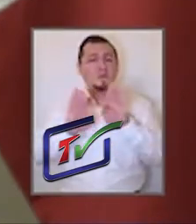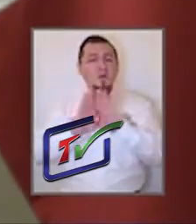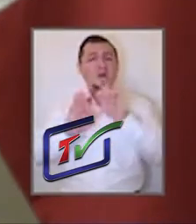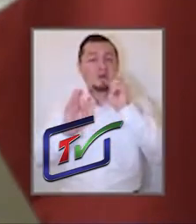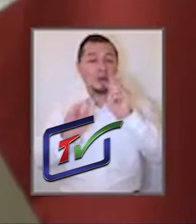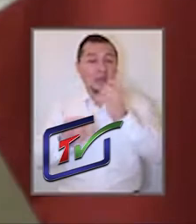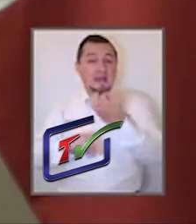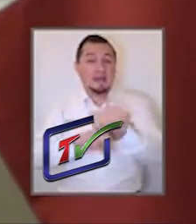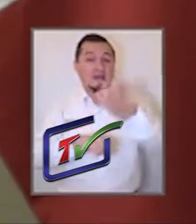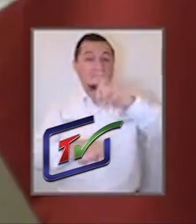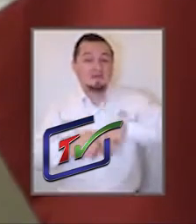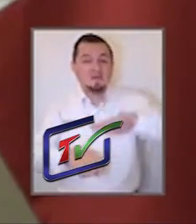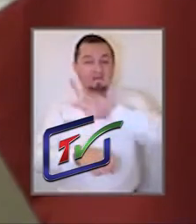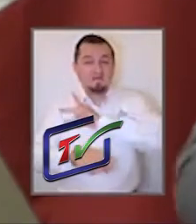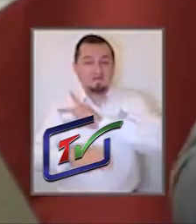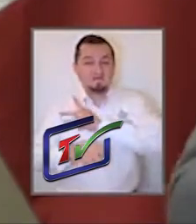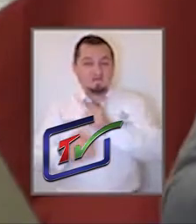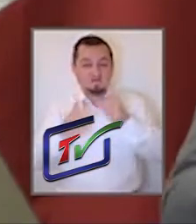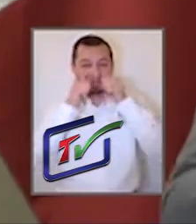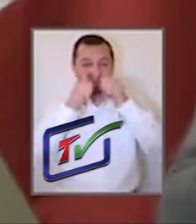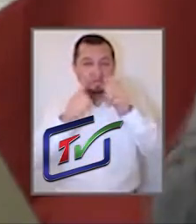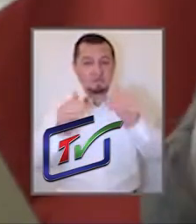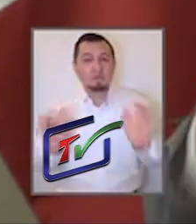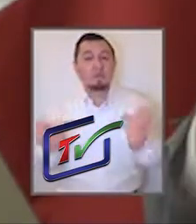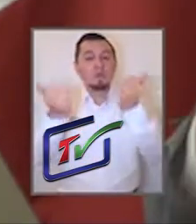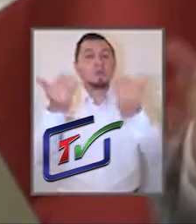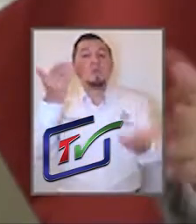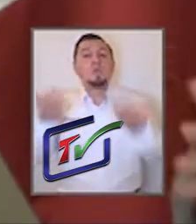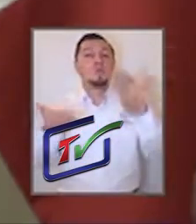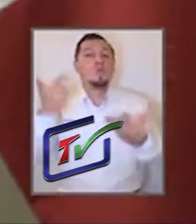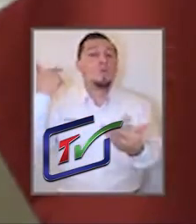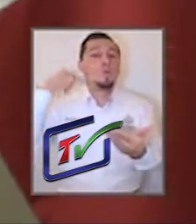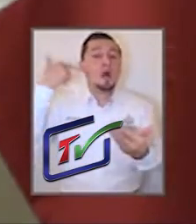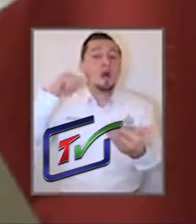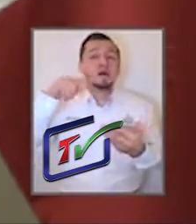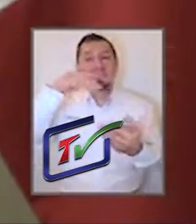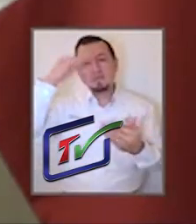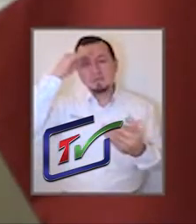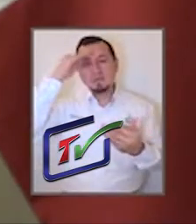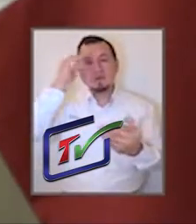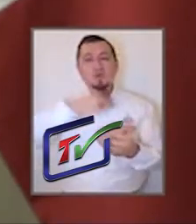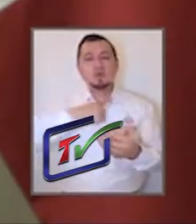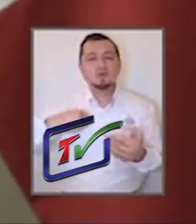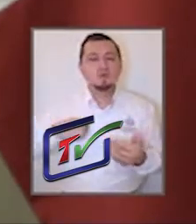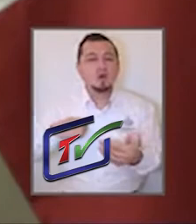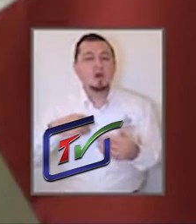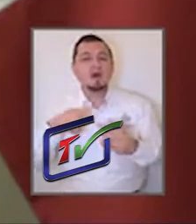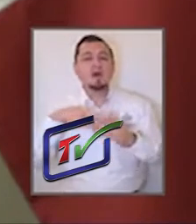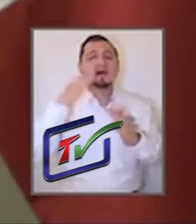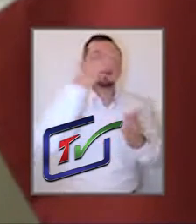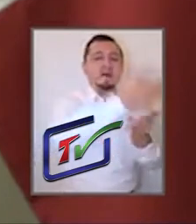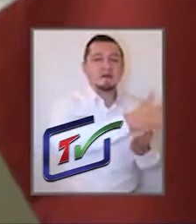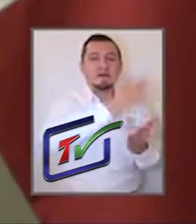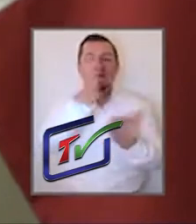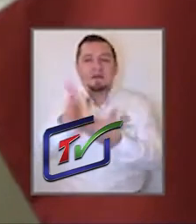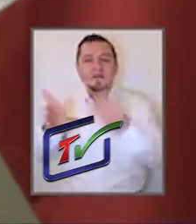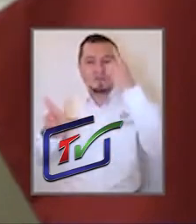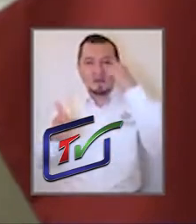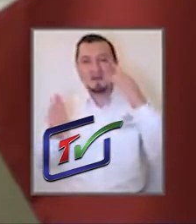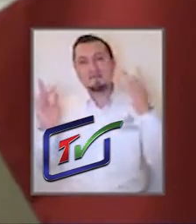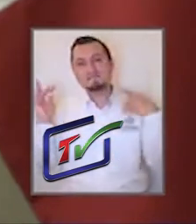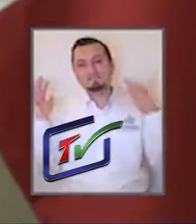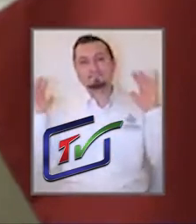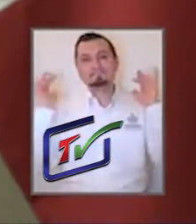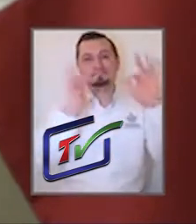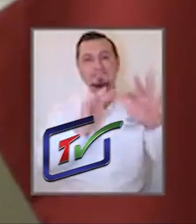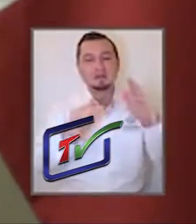tomó la decisión de que es una medida de carácter estatal, porque queremos evitar que la gente de Guadalajara se vaya a municipios turísticos